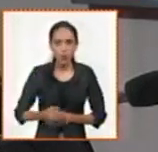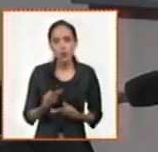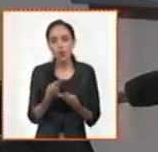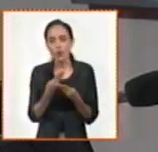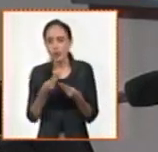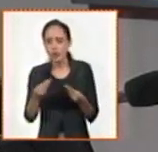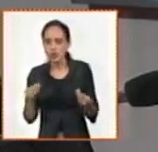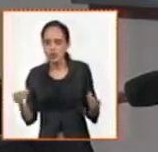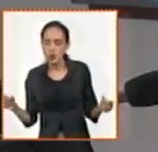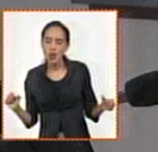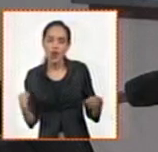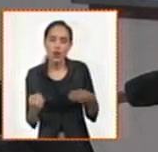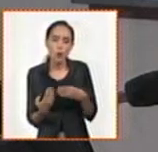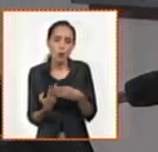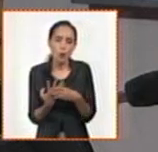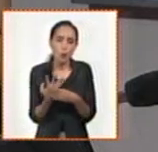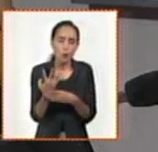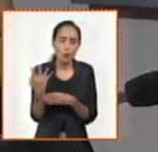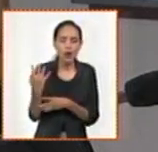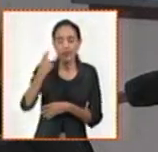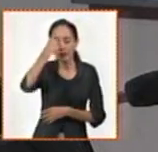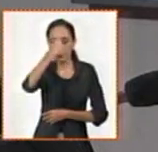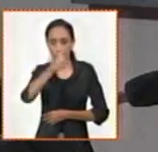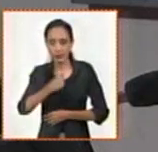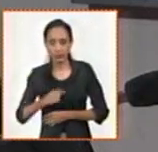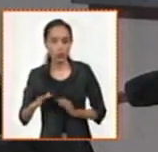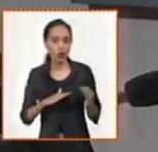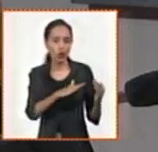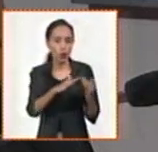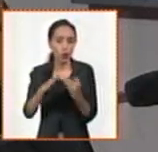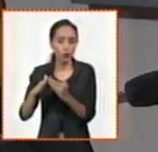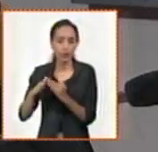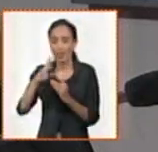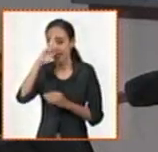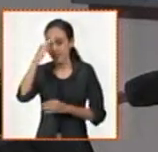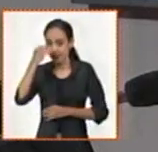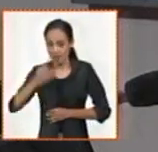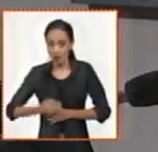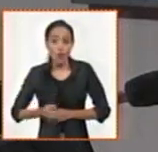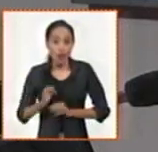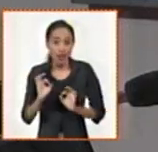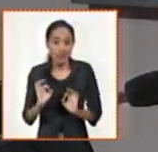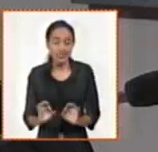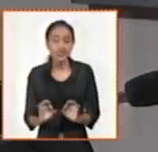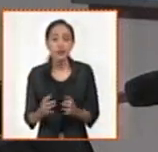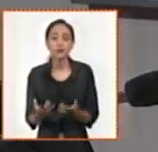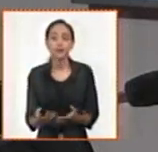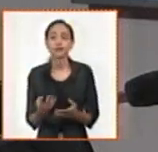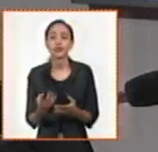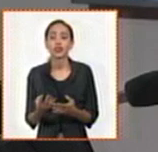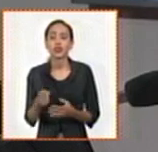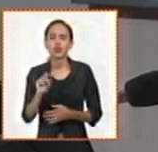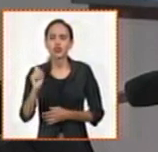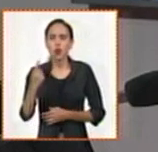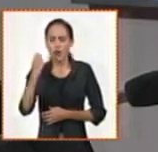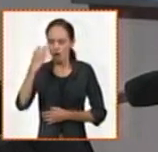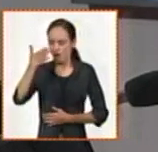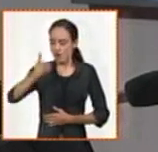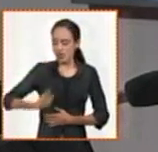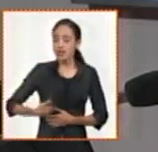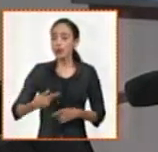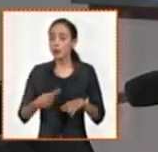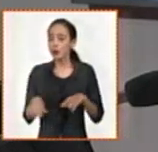suelo, salud de la planta, salud de las personas, salud de las comunidades, no solo a nivel físico, sino también a nivel de